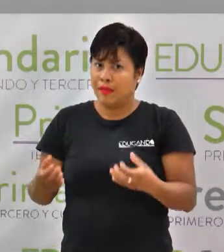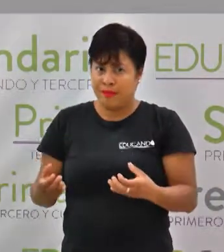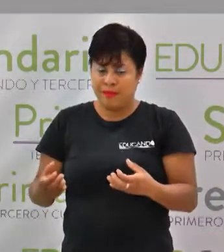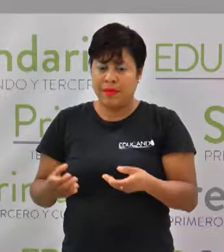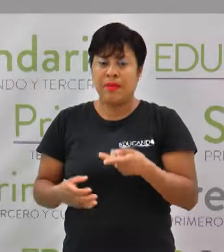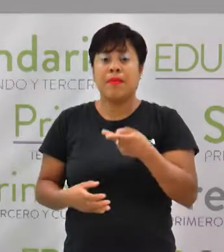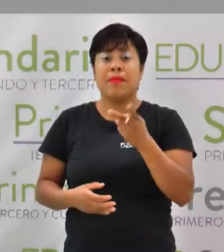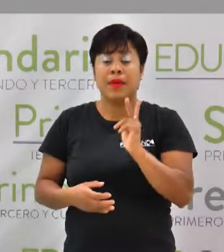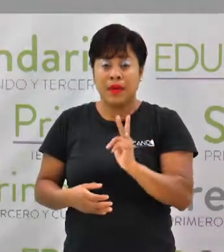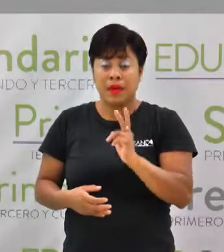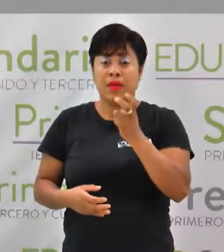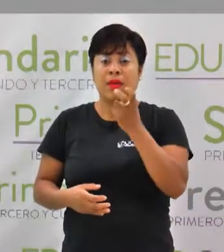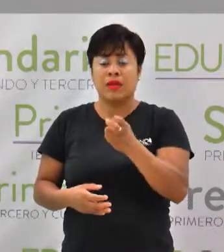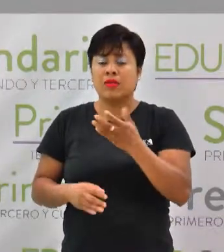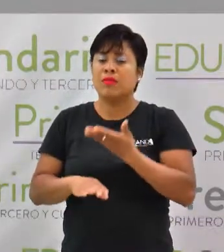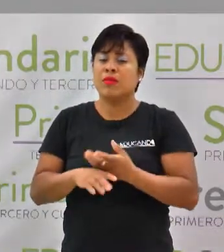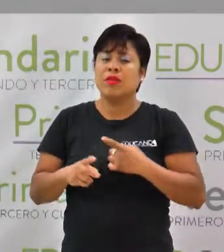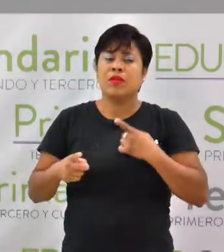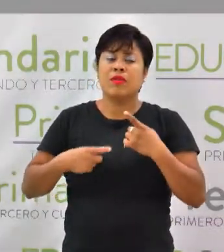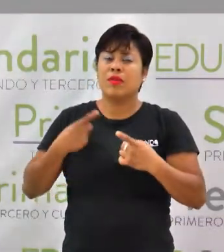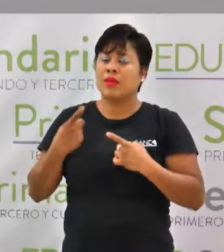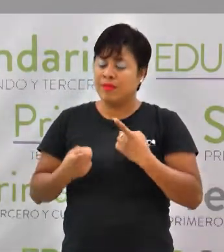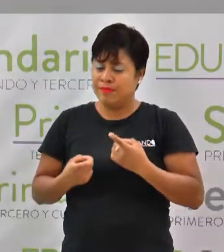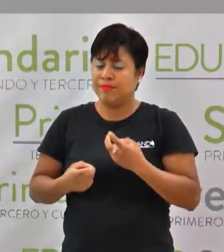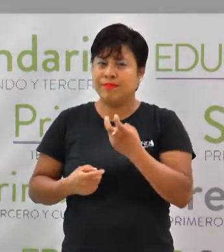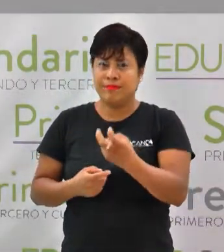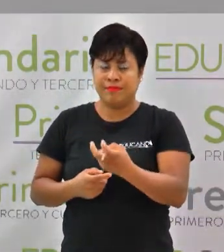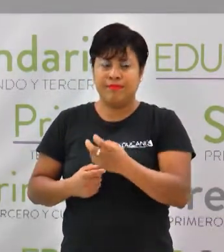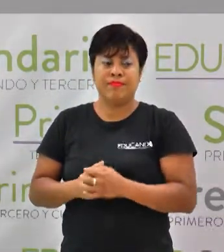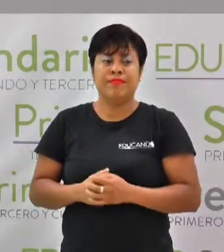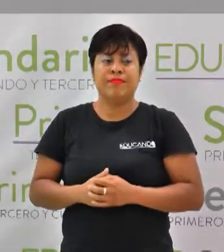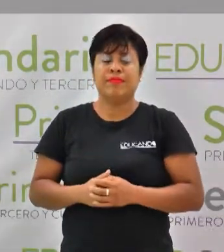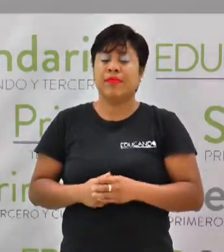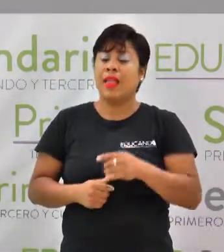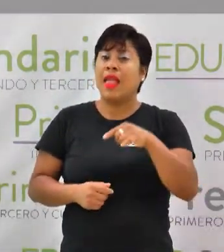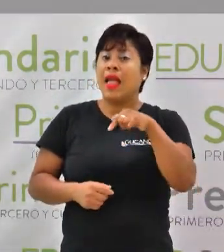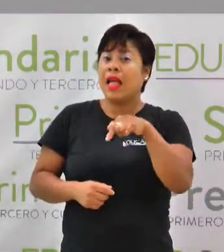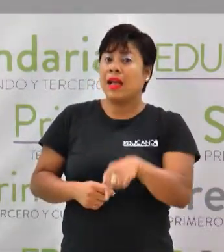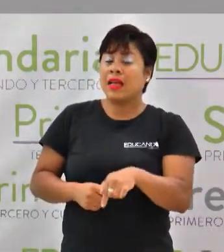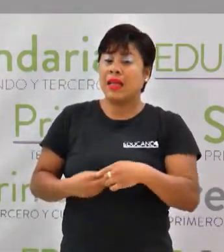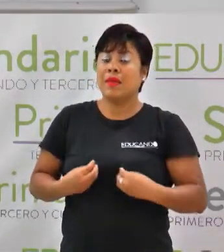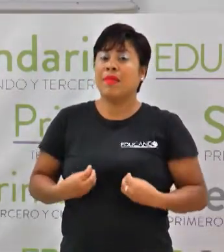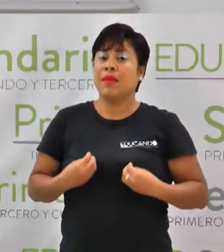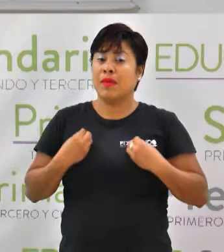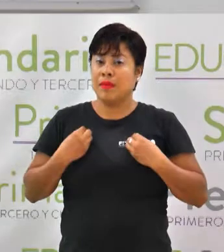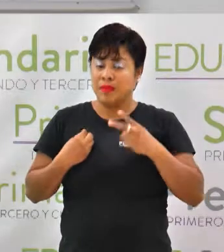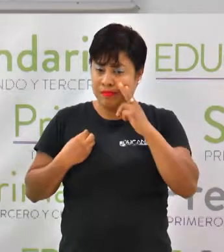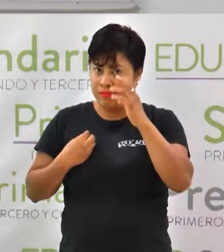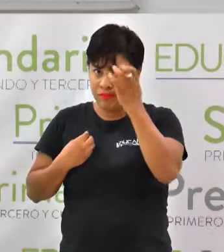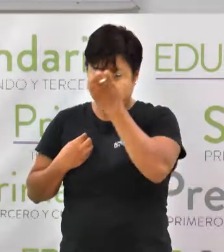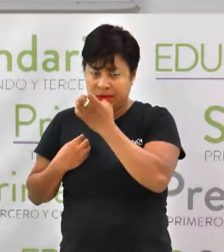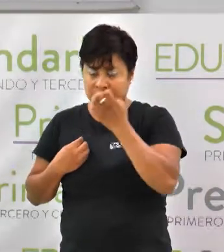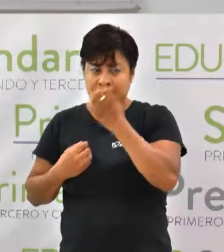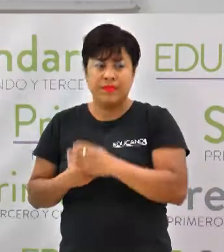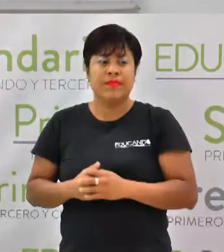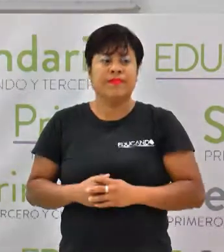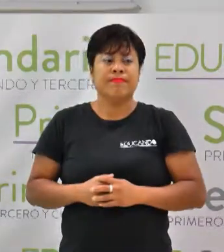pero es también muy divertido y sorprendente. Aquí vivo.